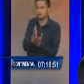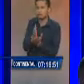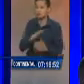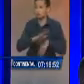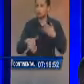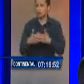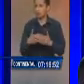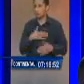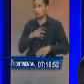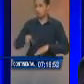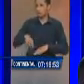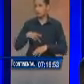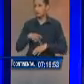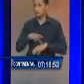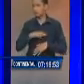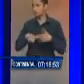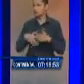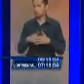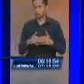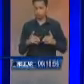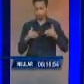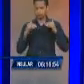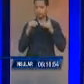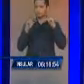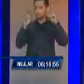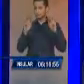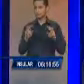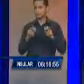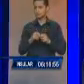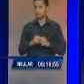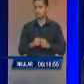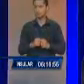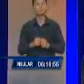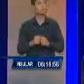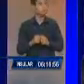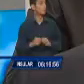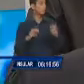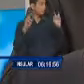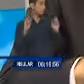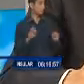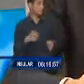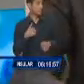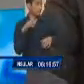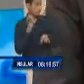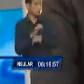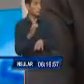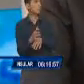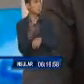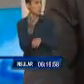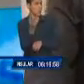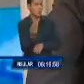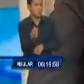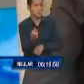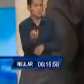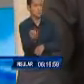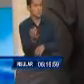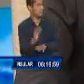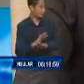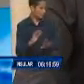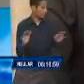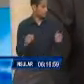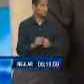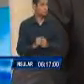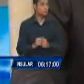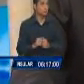perfeccionarse, a especializarse en los temas actuariales. El tema que en temas actuariales en Ecuador hay muy pocos. Muy, ¿no?, pocos. Ahora, pero y ayer